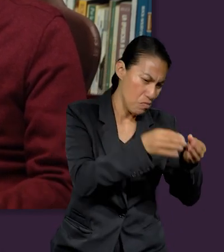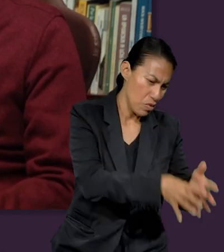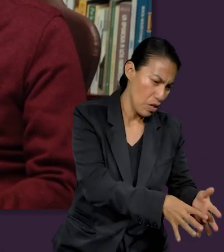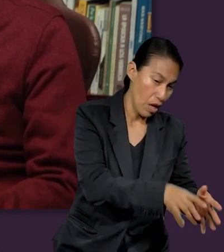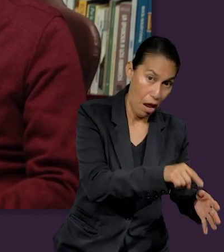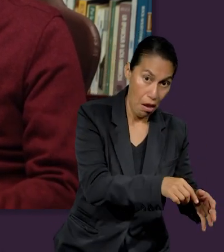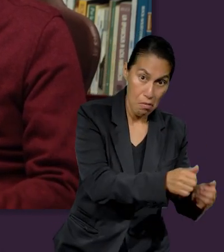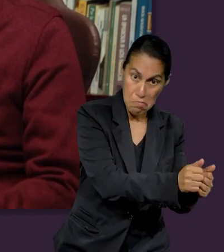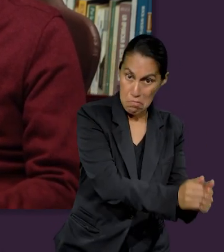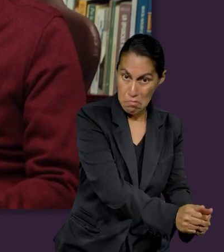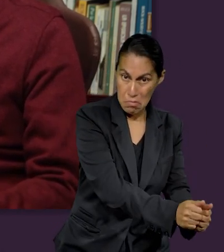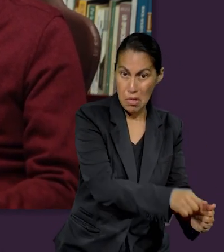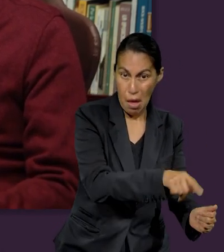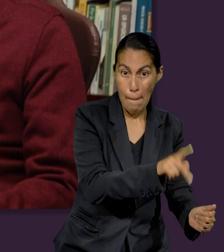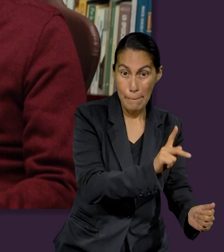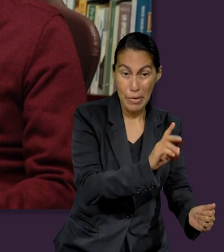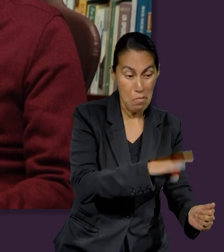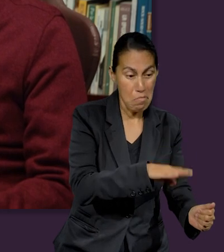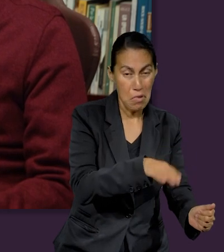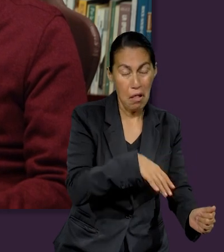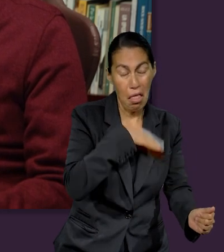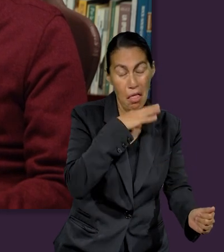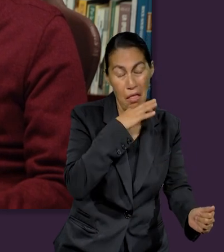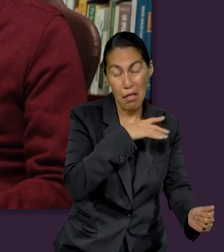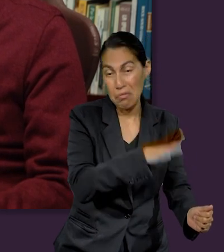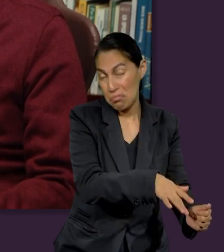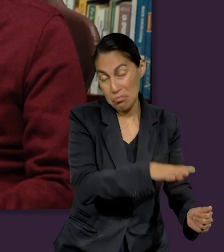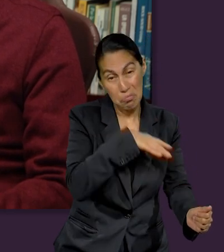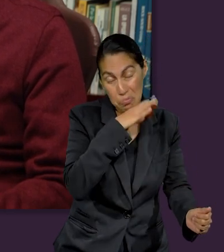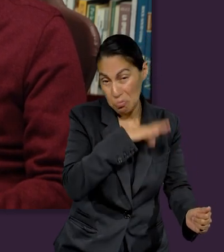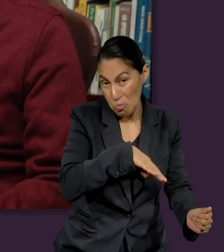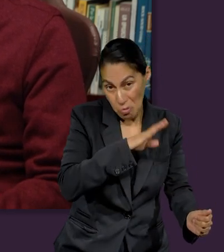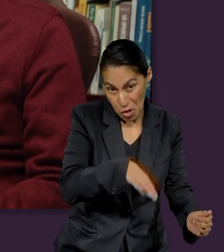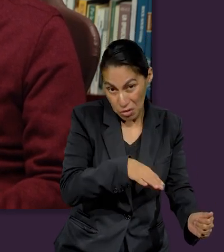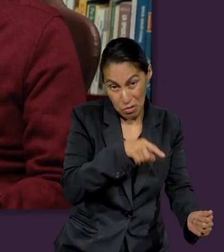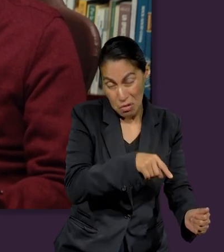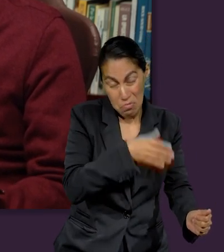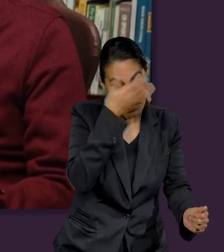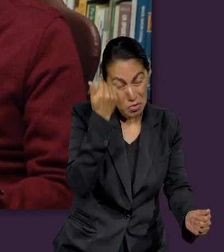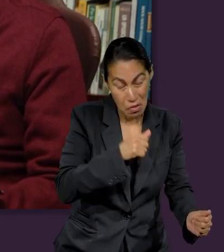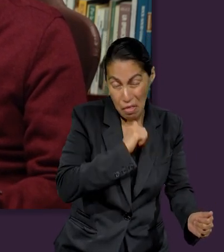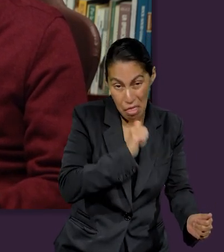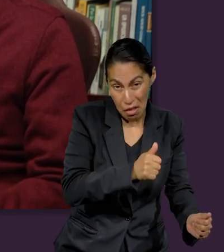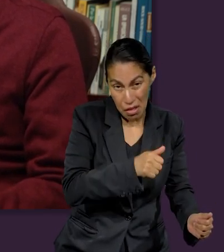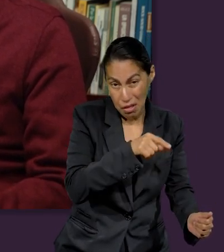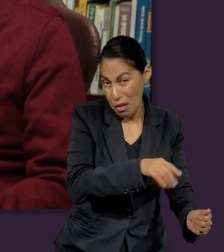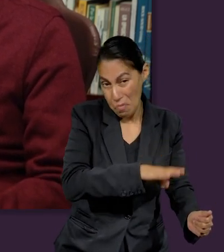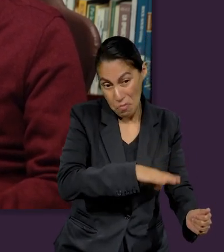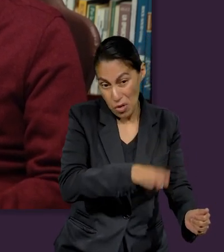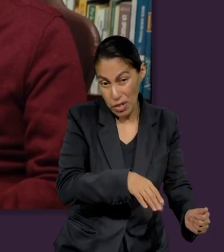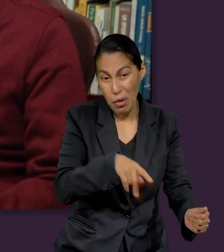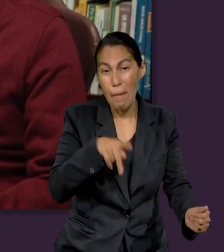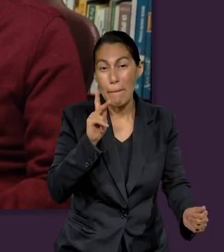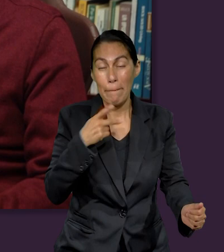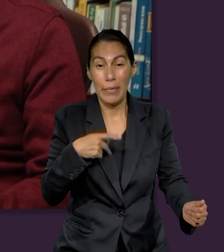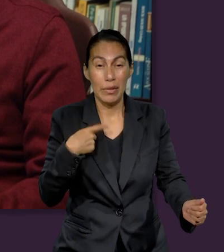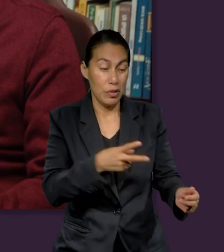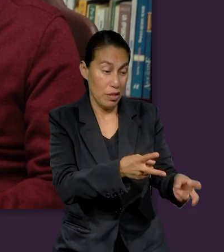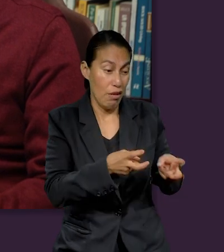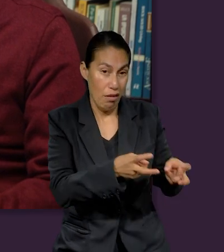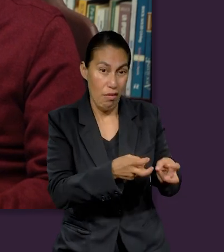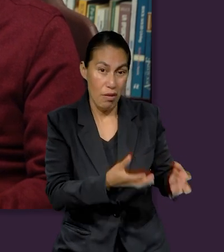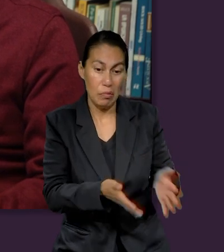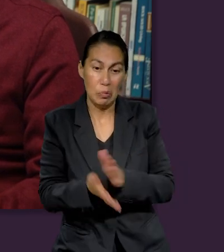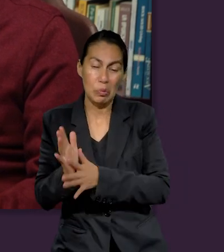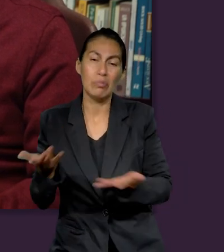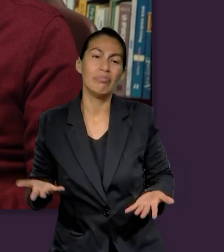a criadores y se llevaron todo Dios nos invita hizo lo que recalco el pasaje de Eclesiastés